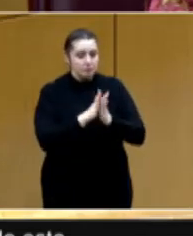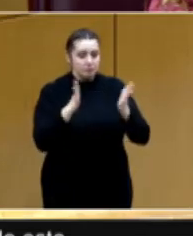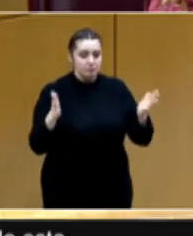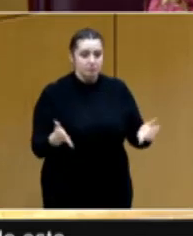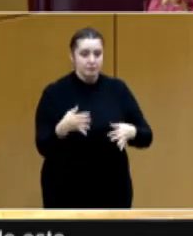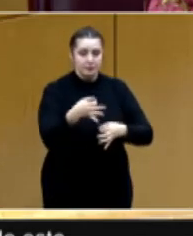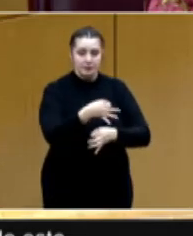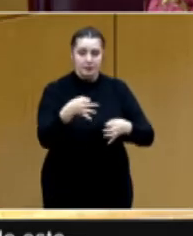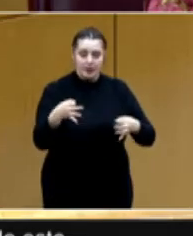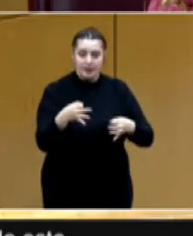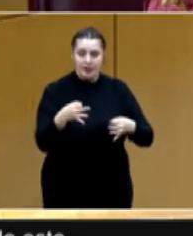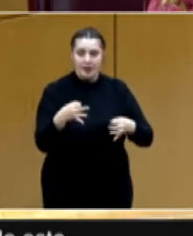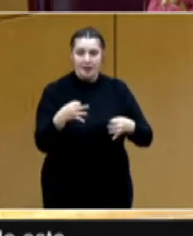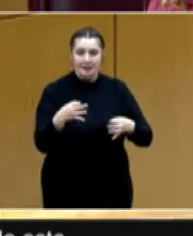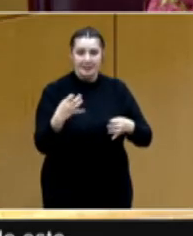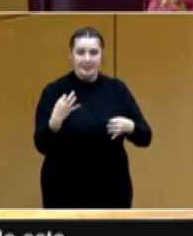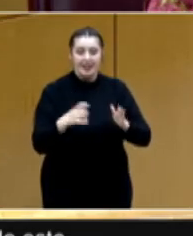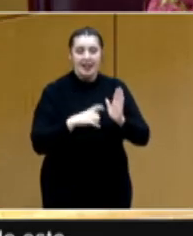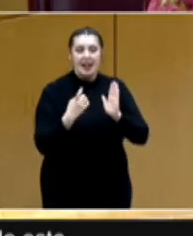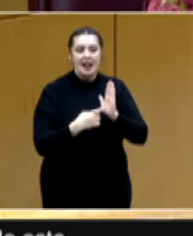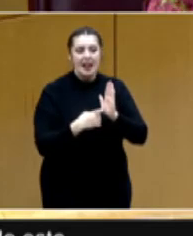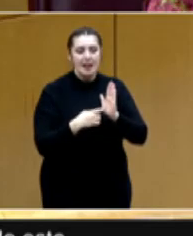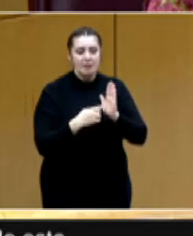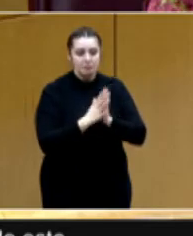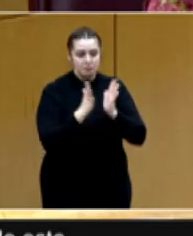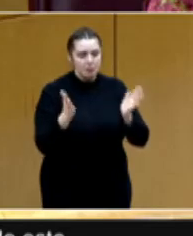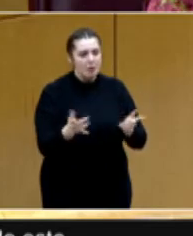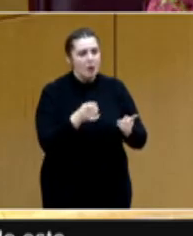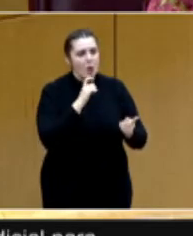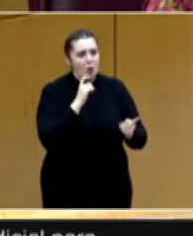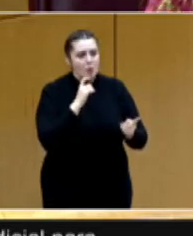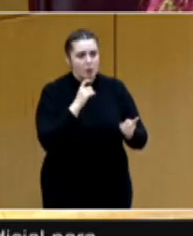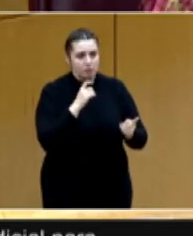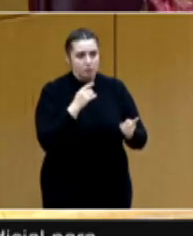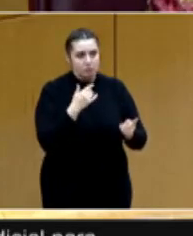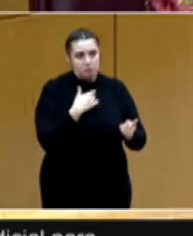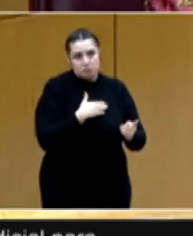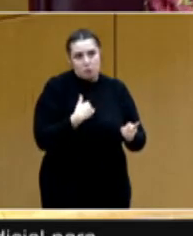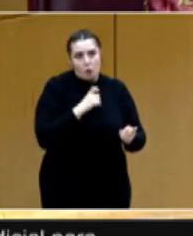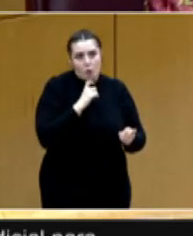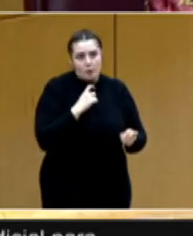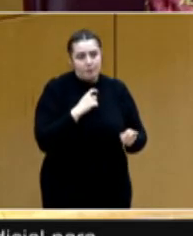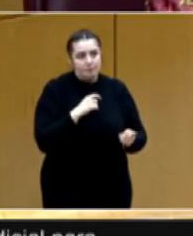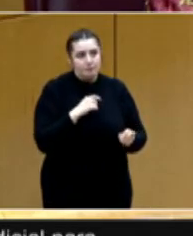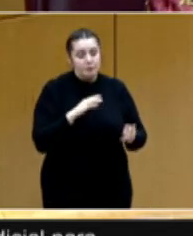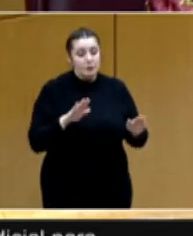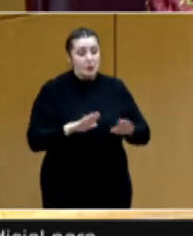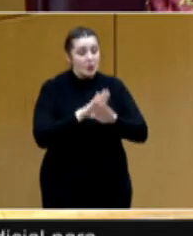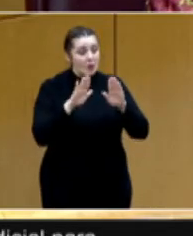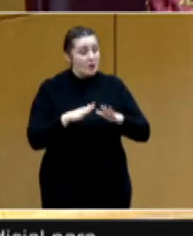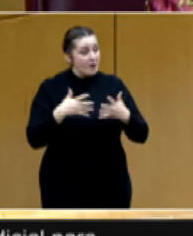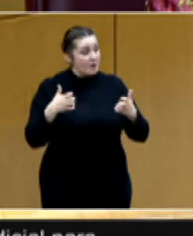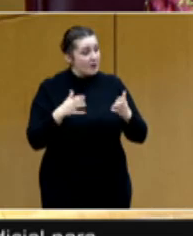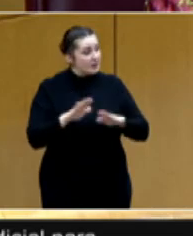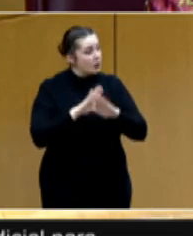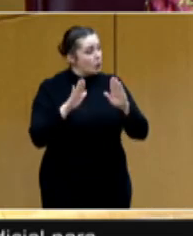eficacia de esta ley en la que en la que creemos Esta última afirmación Permítame que